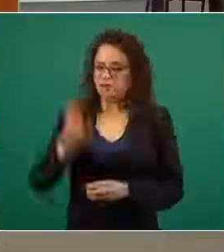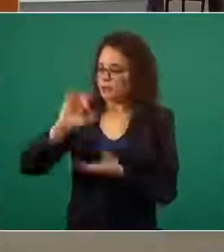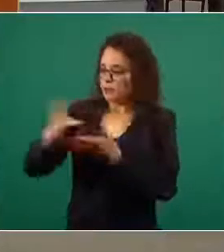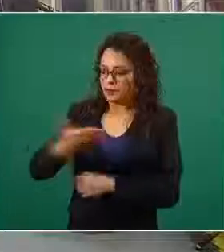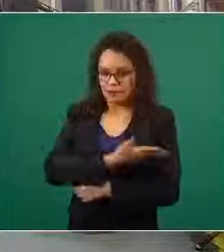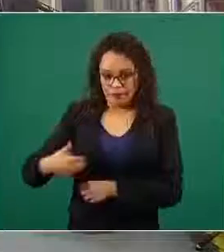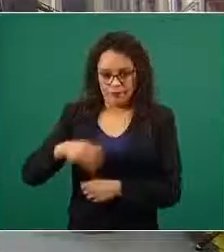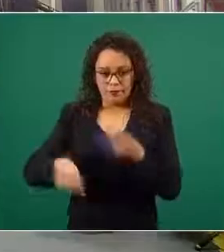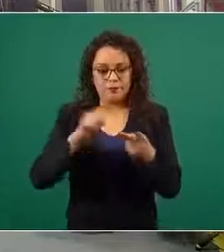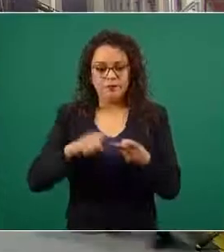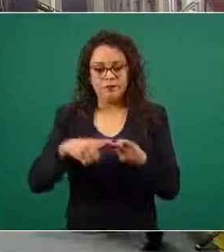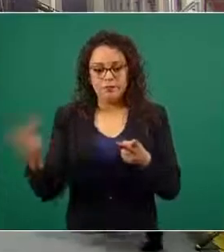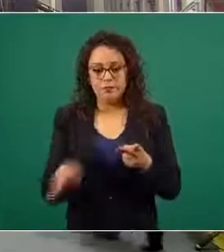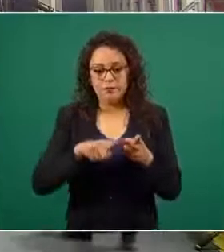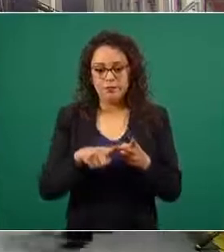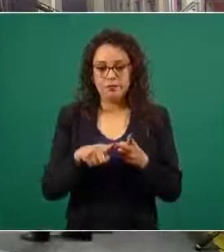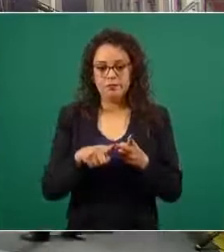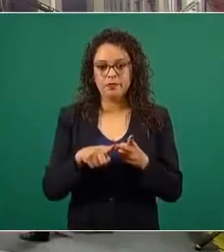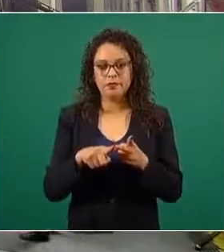Una segunda pregunta.